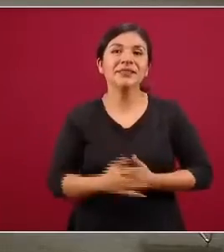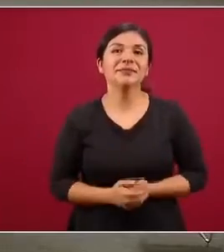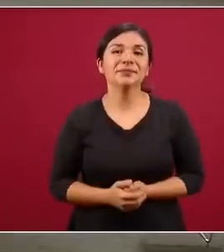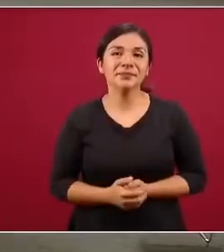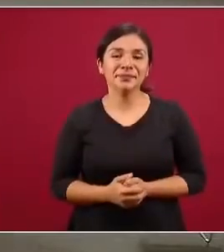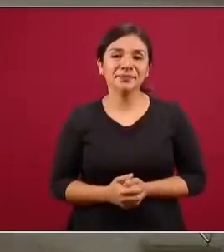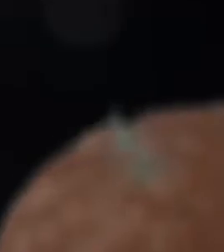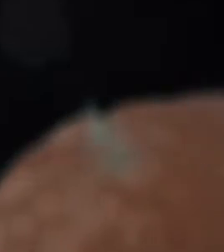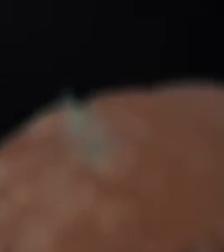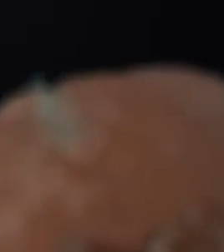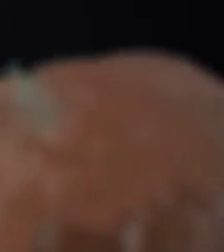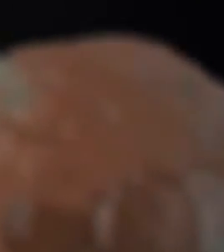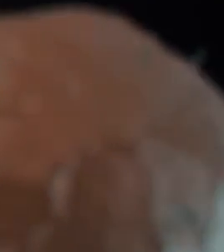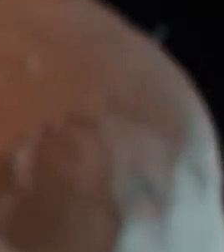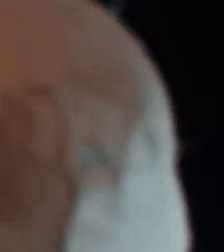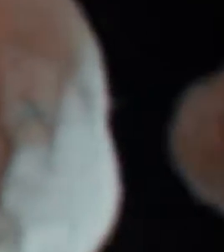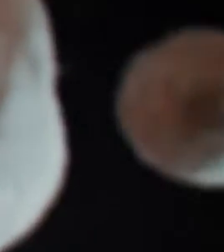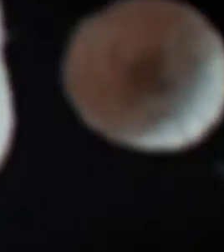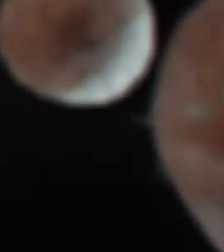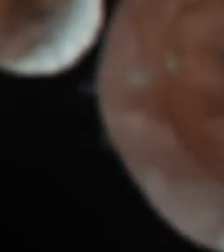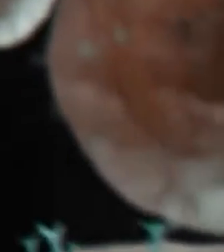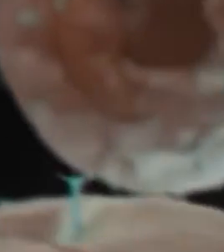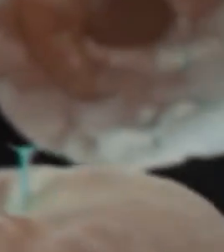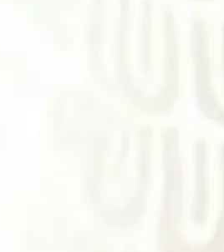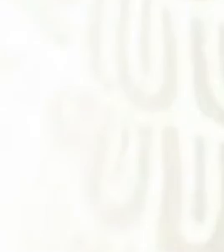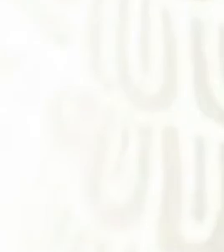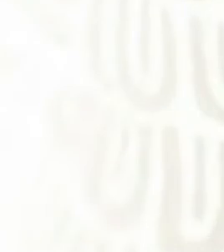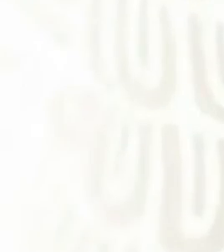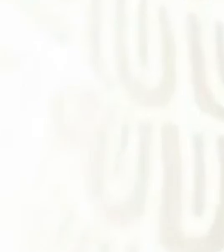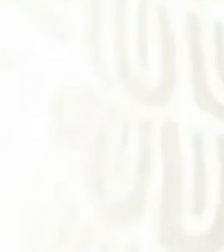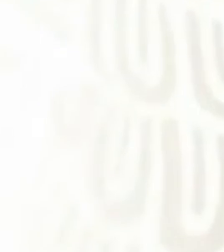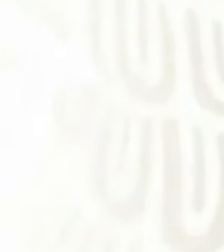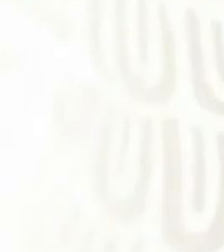gracias. Quédate en casa.